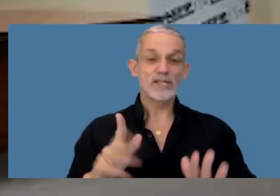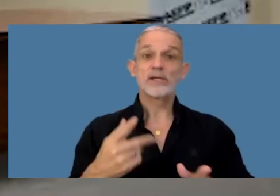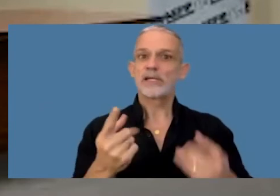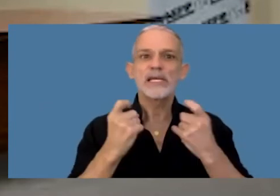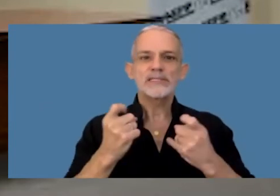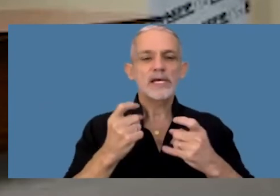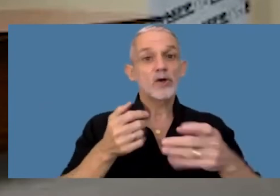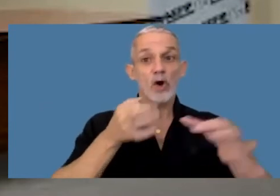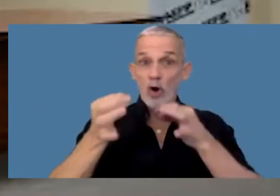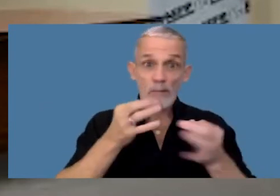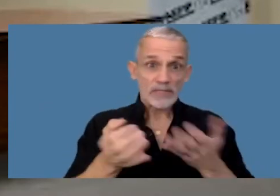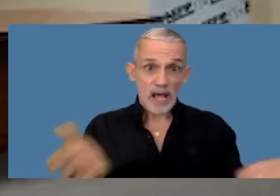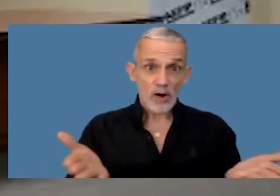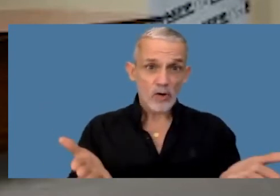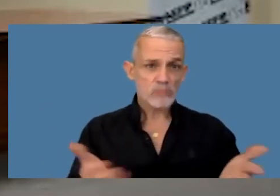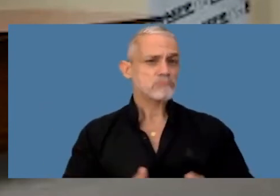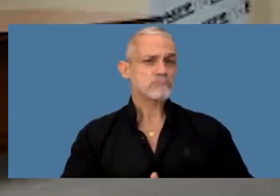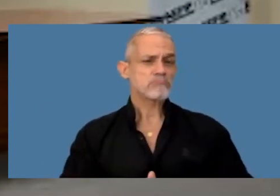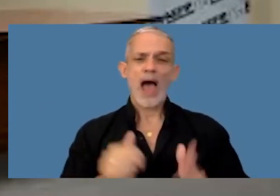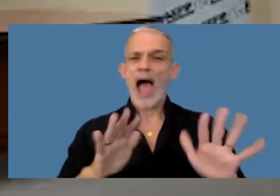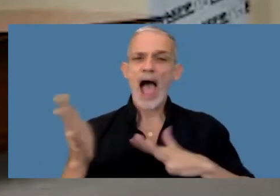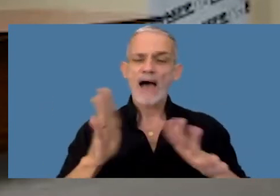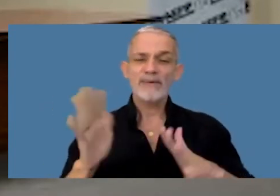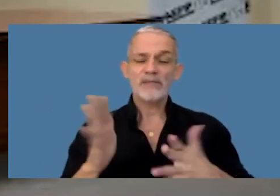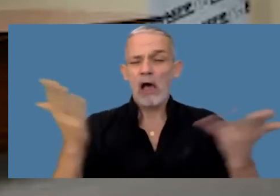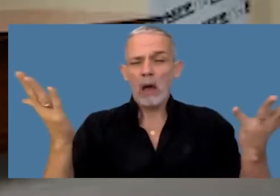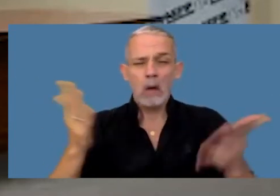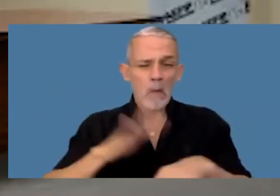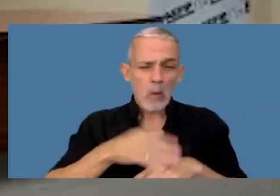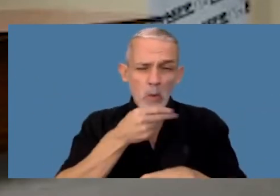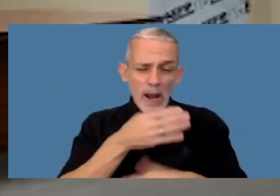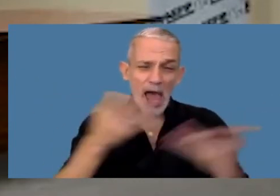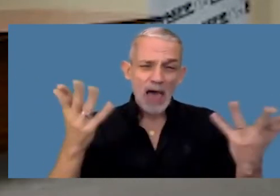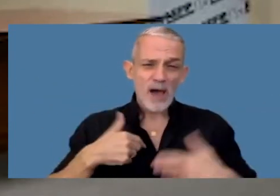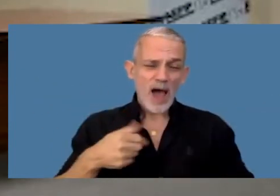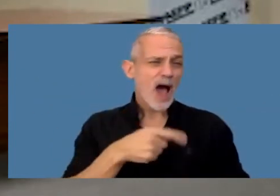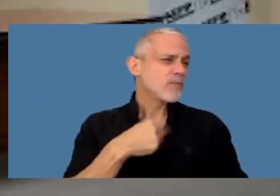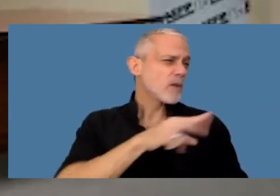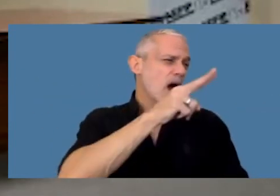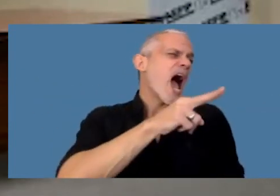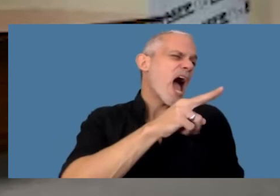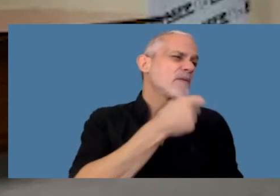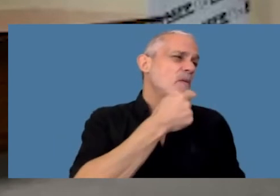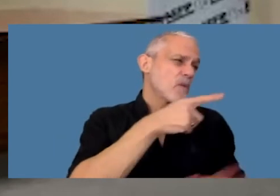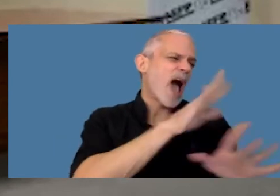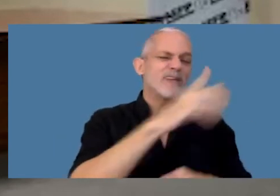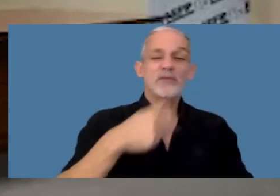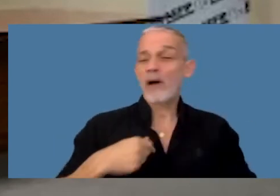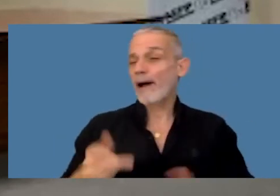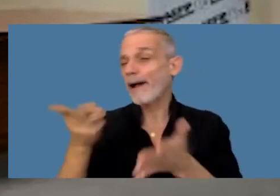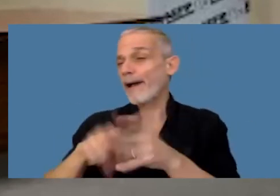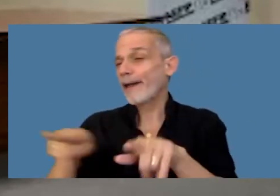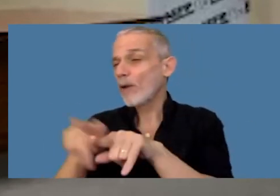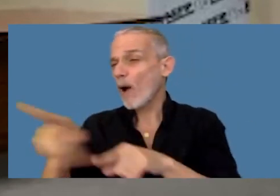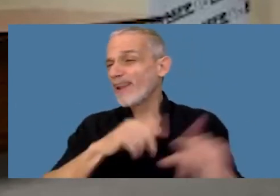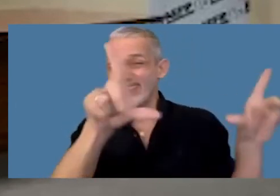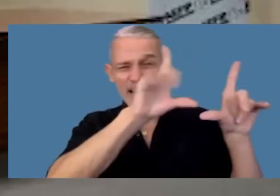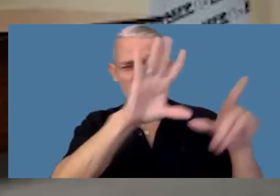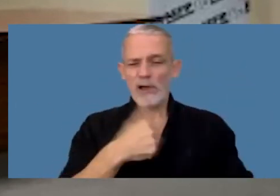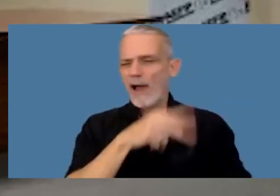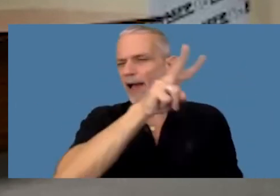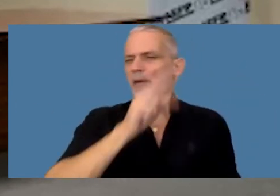conversarlas. Porque hay veces que inocentemente uno reproduce una broma o un chiste que vio en televisión y que